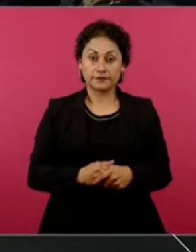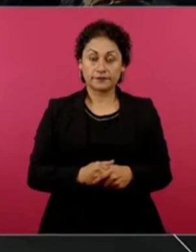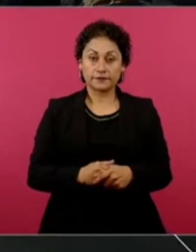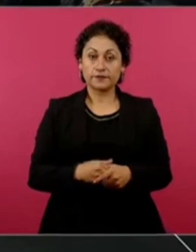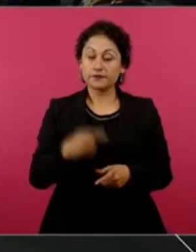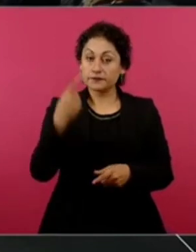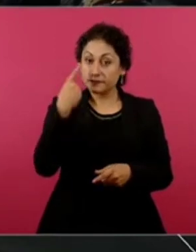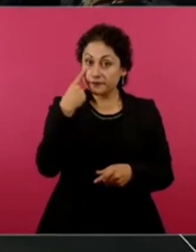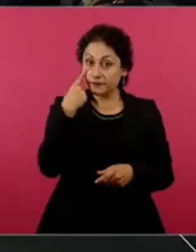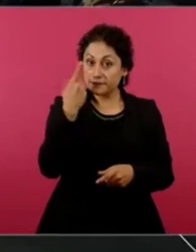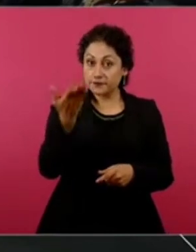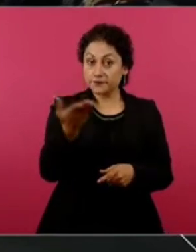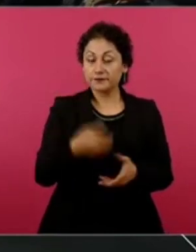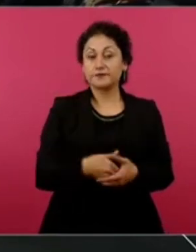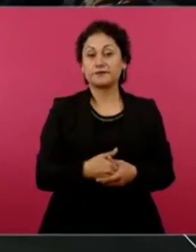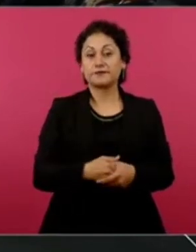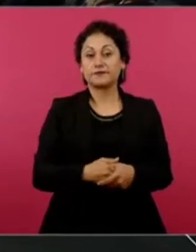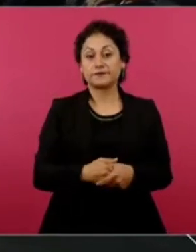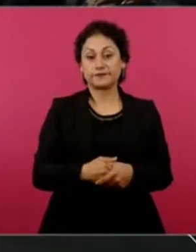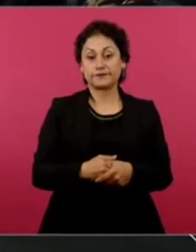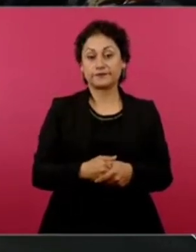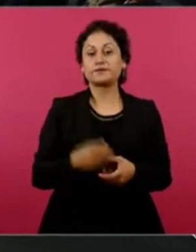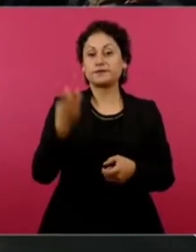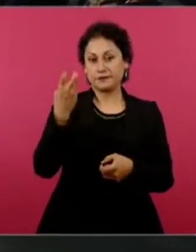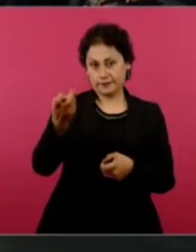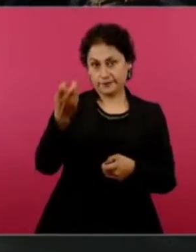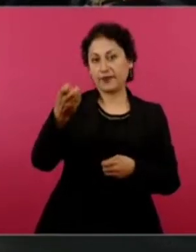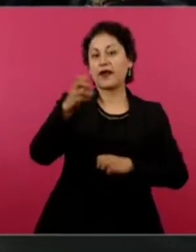Miren, esta es una empresa.